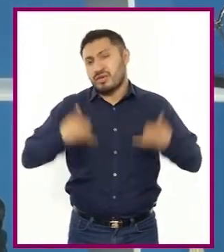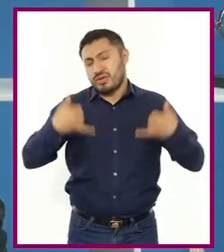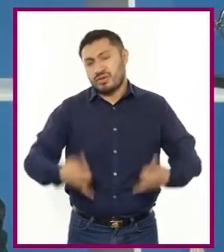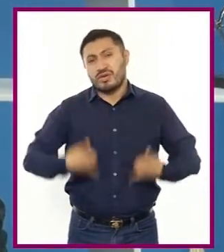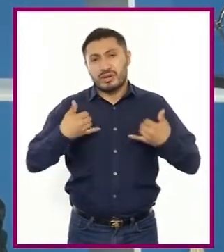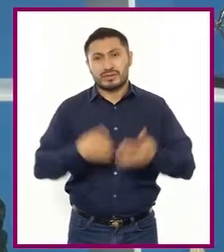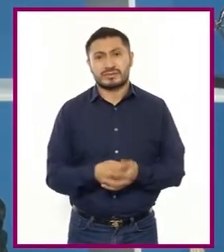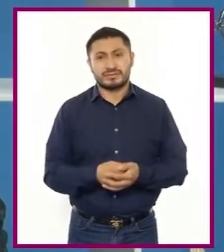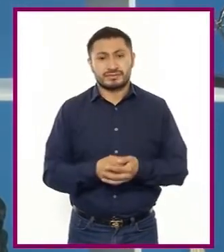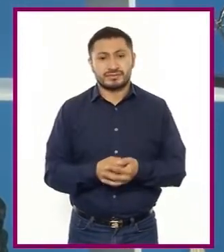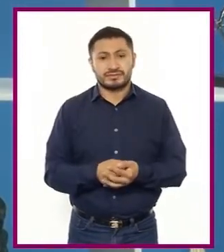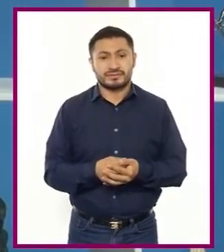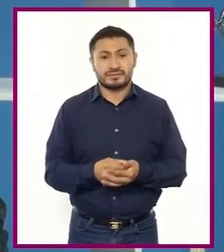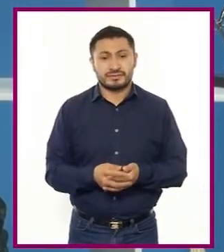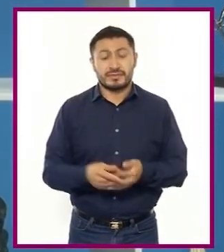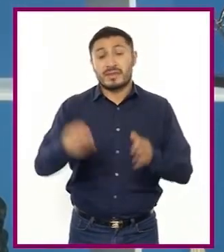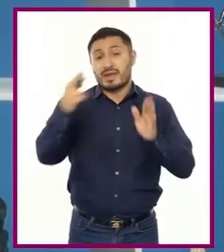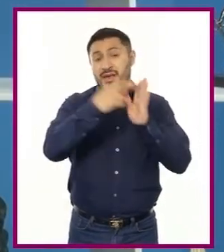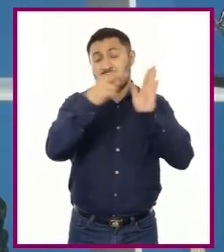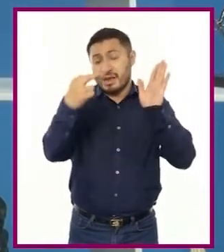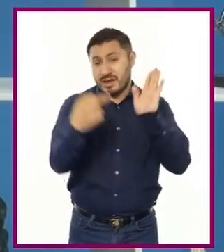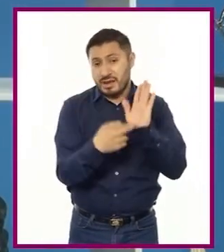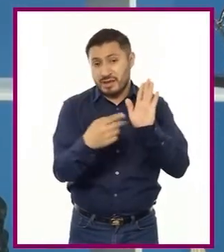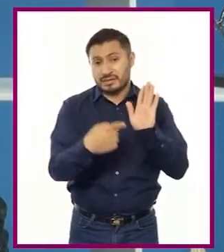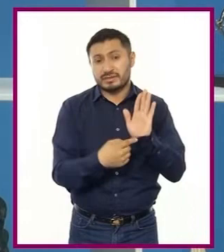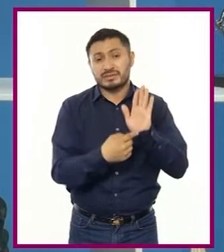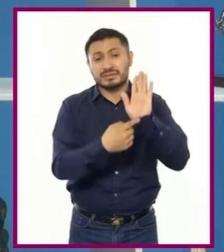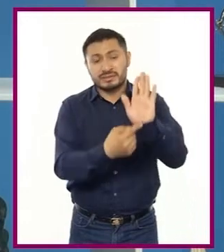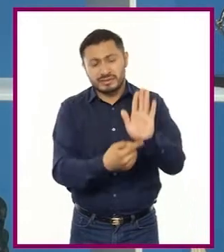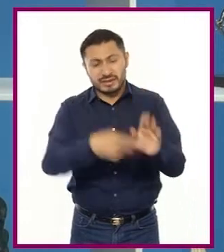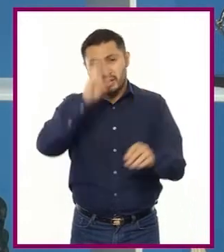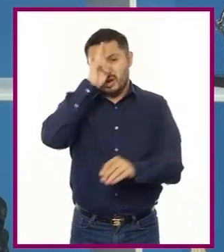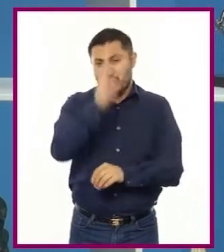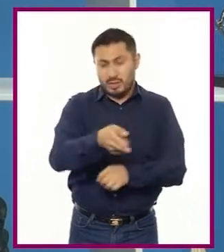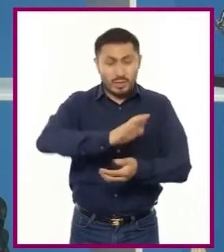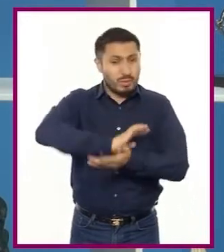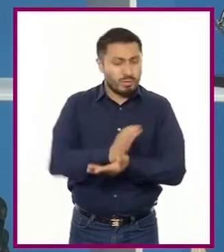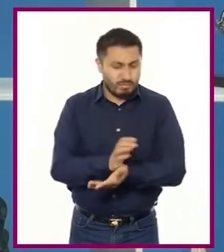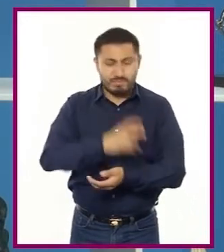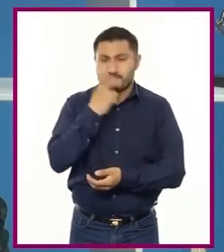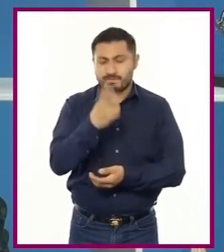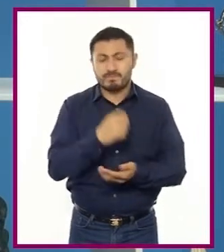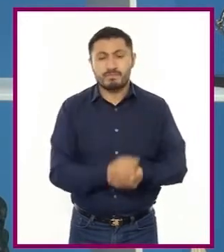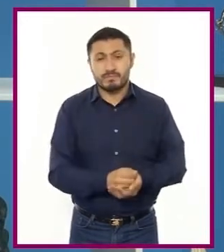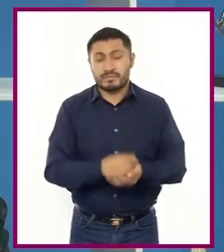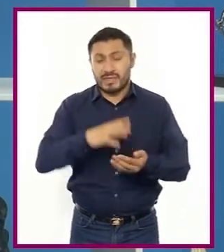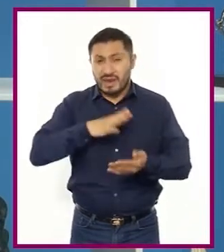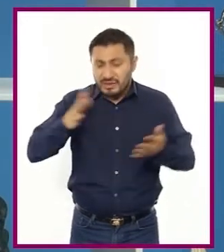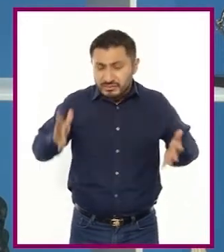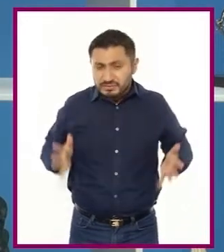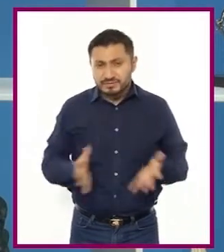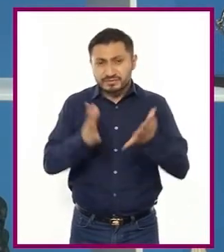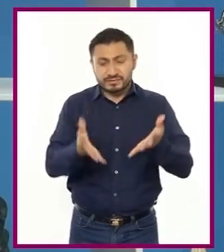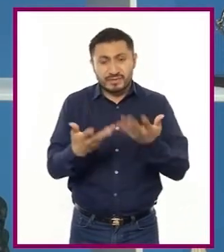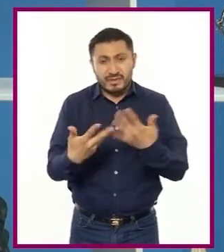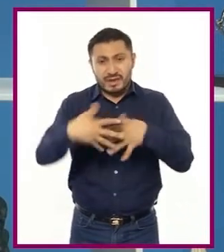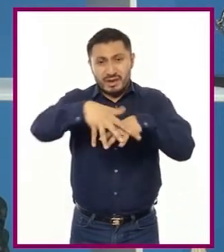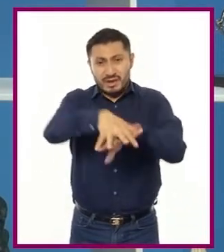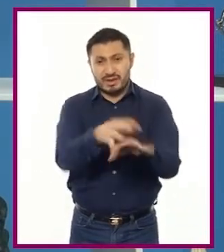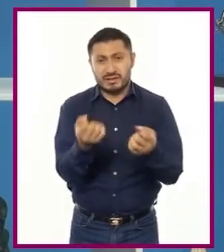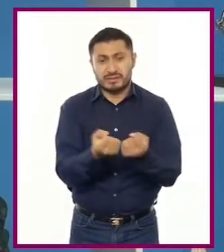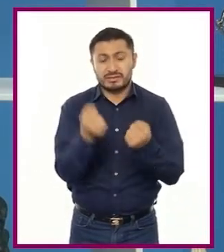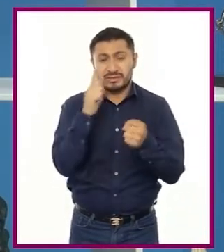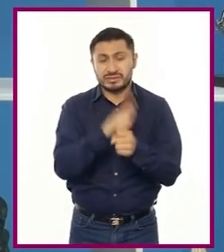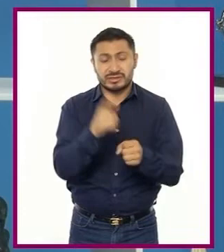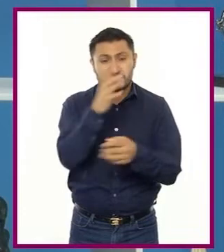adolescentes. Estas reglas buscan prevenir la discriminación, ponen énfasis en la reintegración social de las